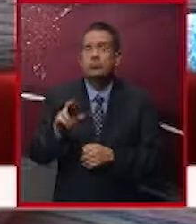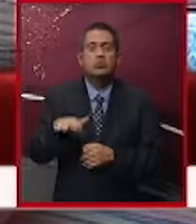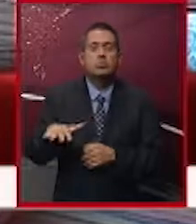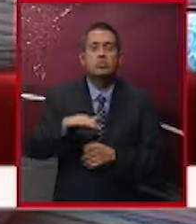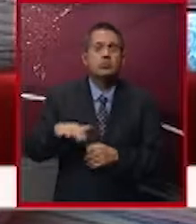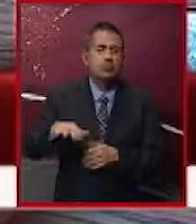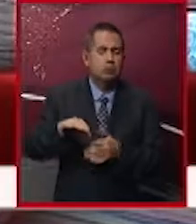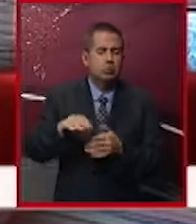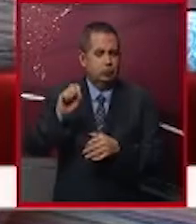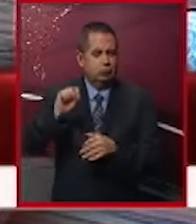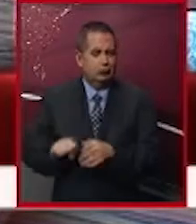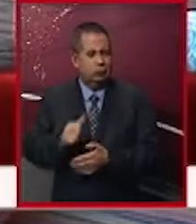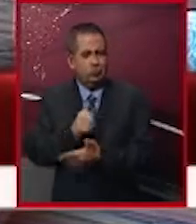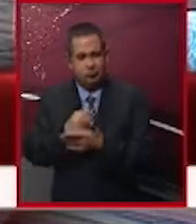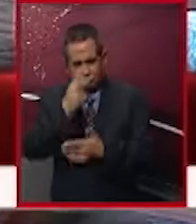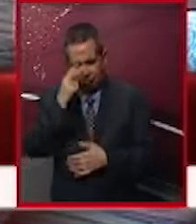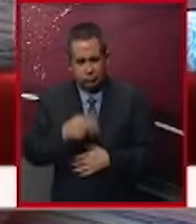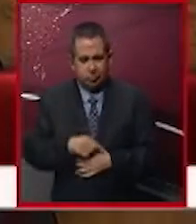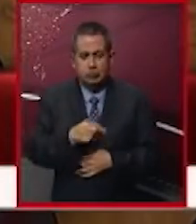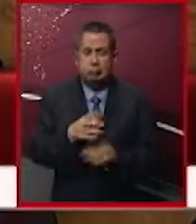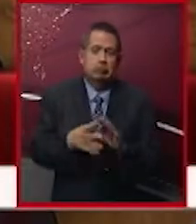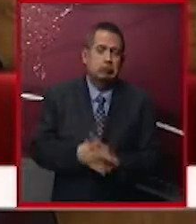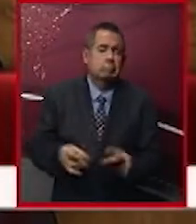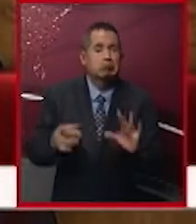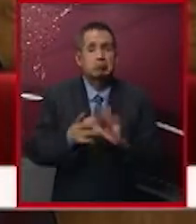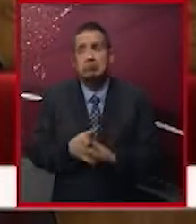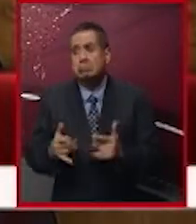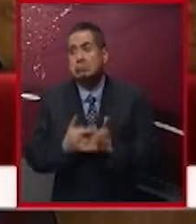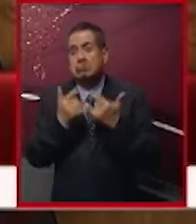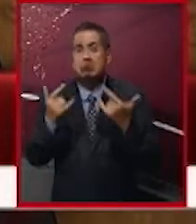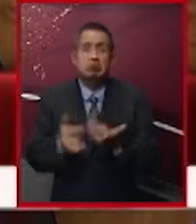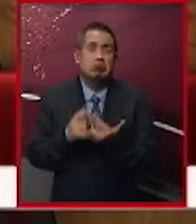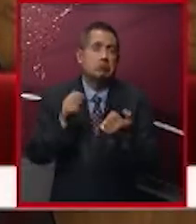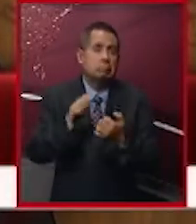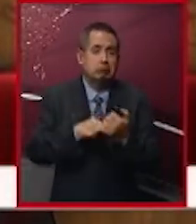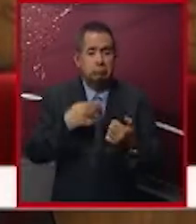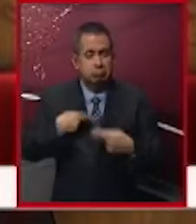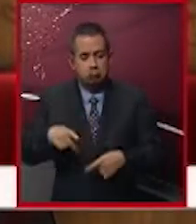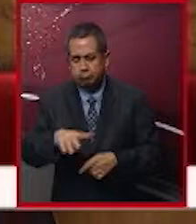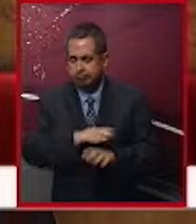lo digo porque no se vale seguir contándole historias al pueblo de México.